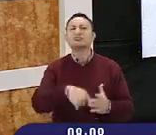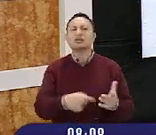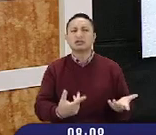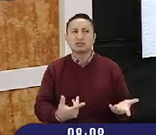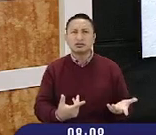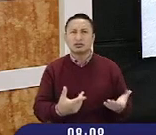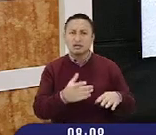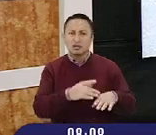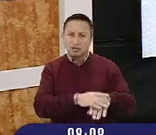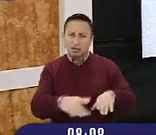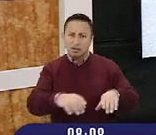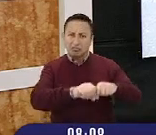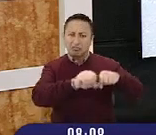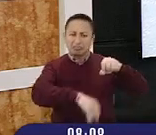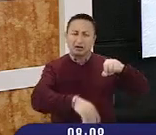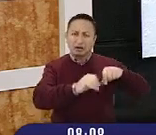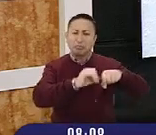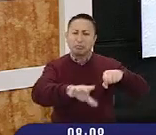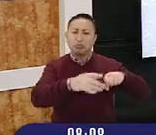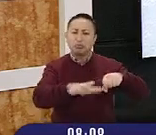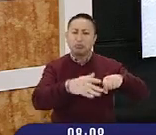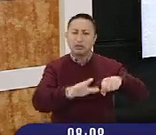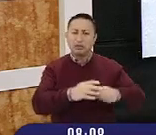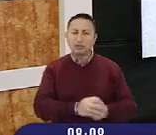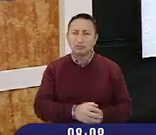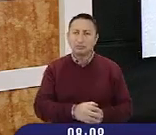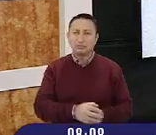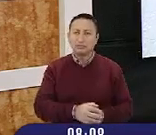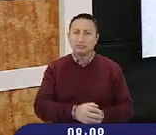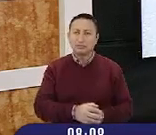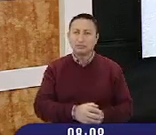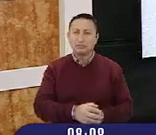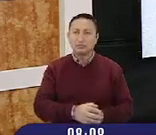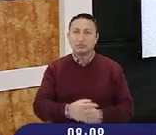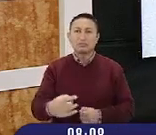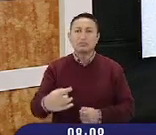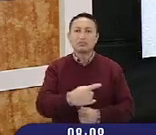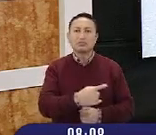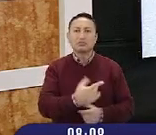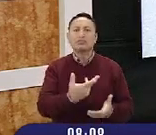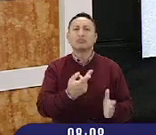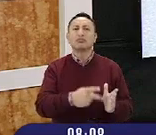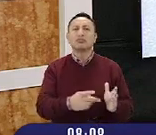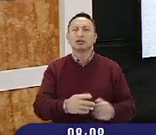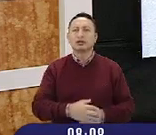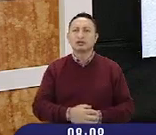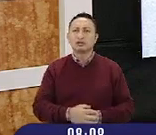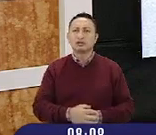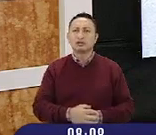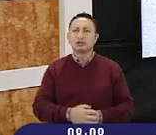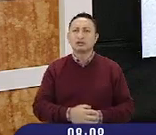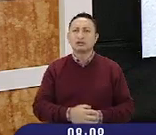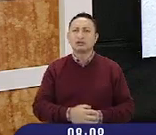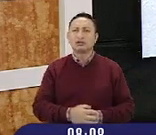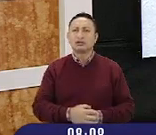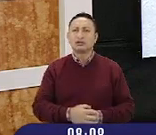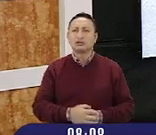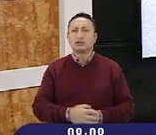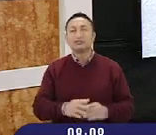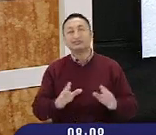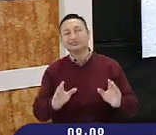Dejaron roto, dejaron abierto. Como diría un francés, ¿qué es que se dice el enfermero argentino, ah? Pero